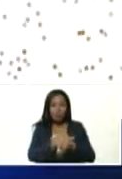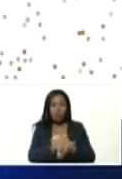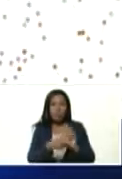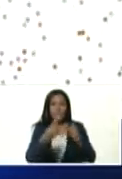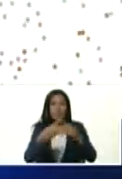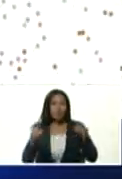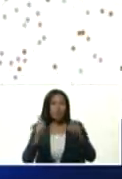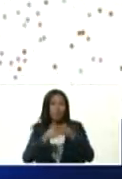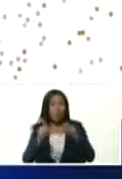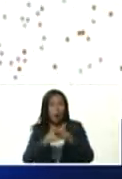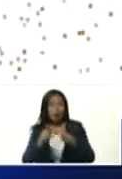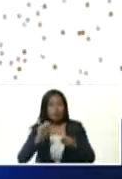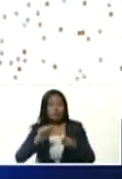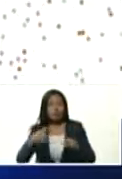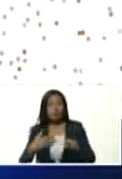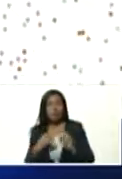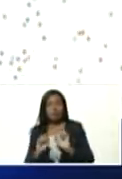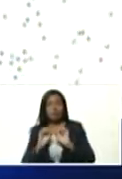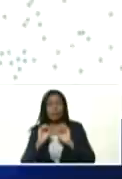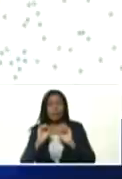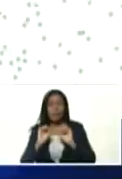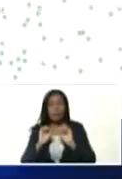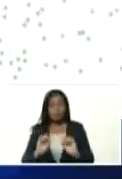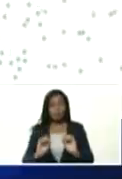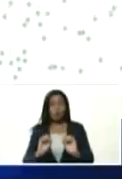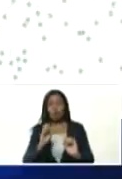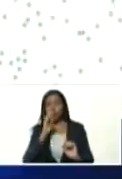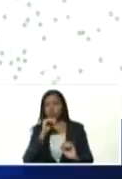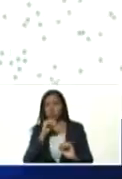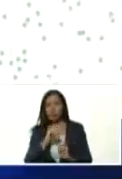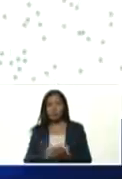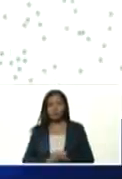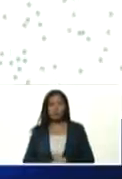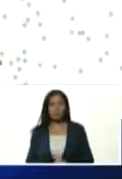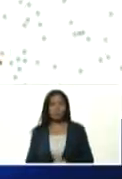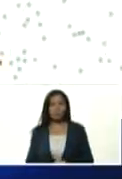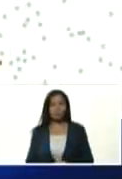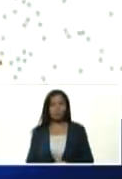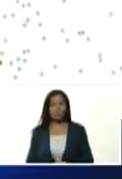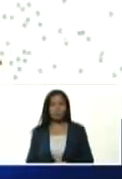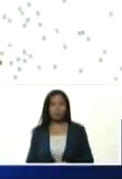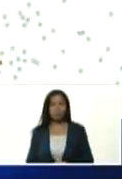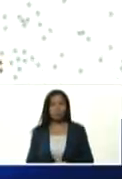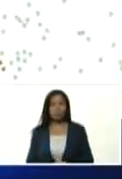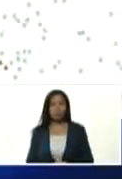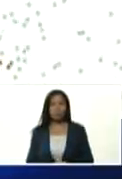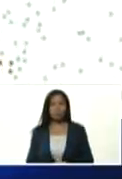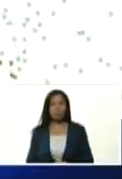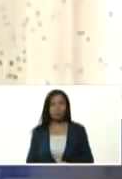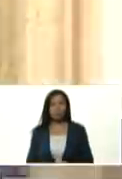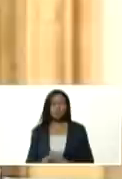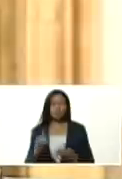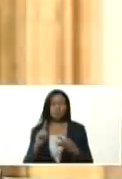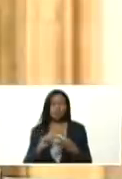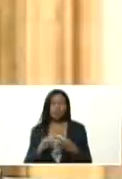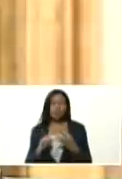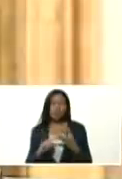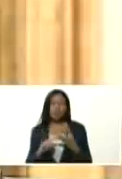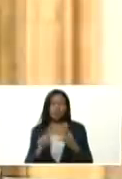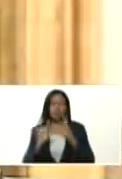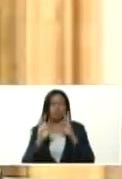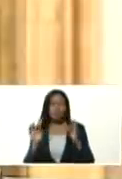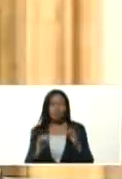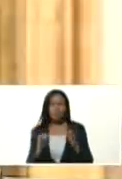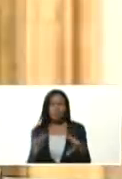pero no se para la pandemia, no se para la pandemia. Y hay un cuarto modelo que es